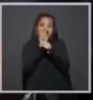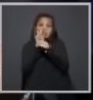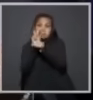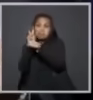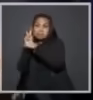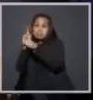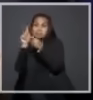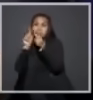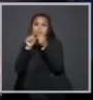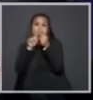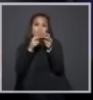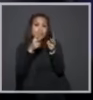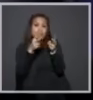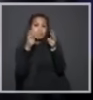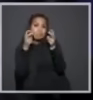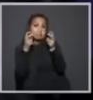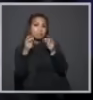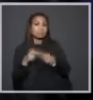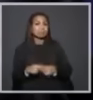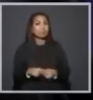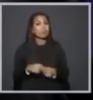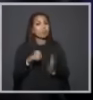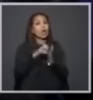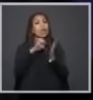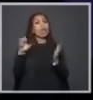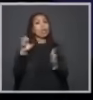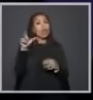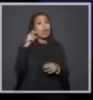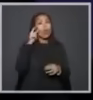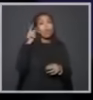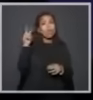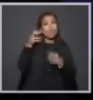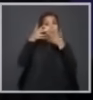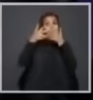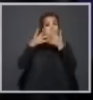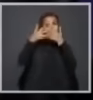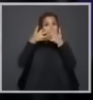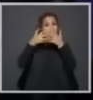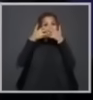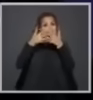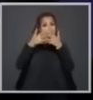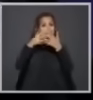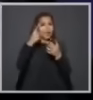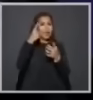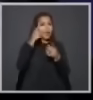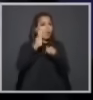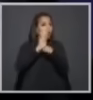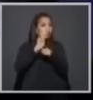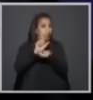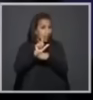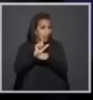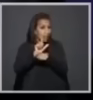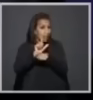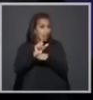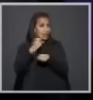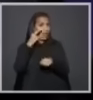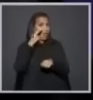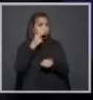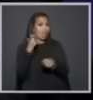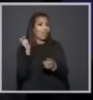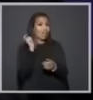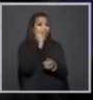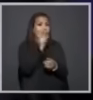Odebrecht, una empresa brasileña que entregó sobornos, y que entregó sobornos en México